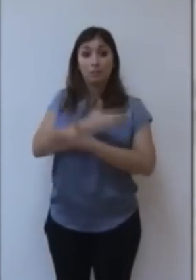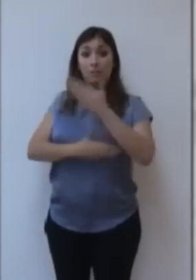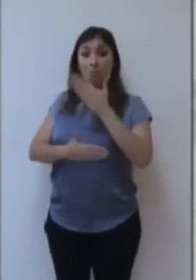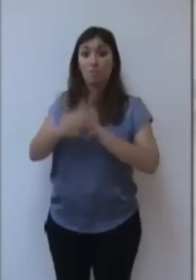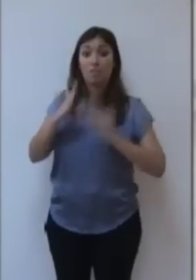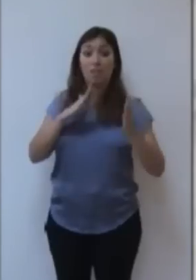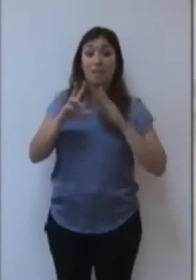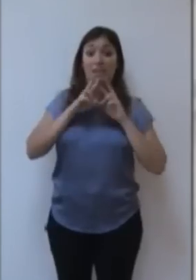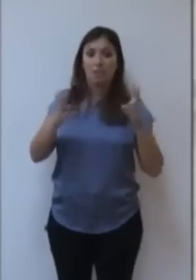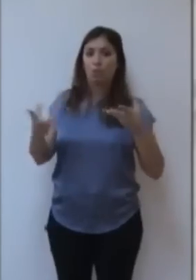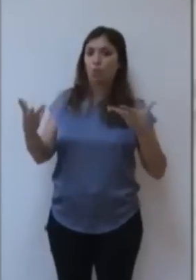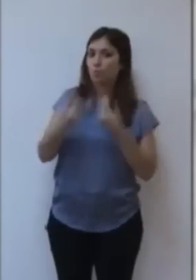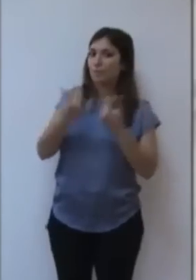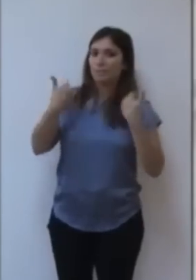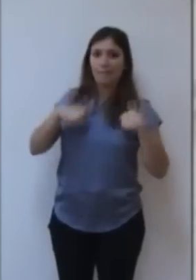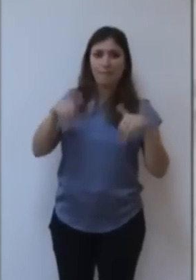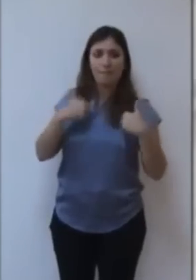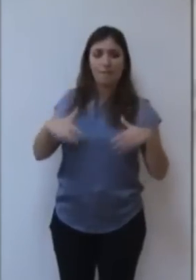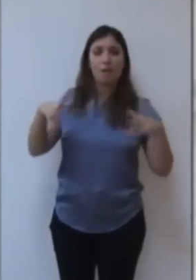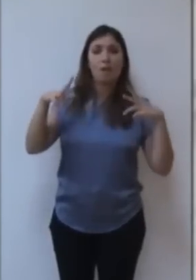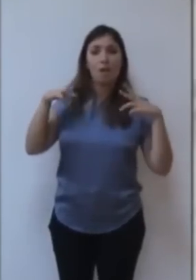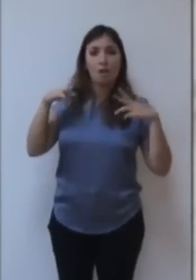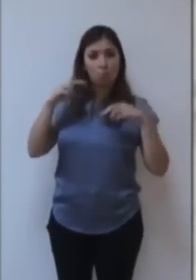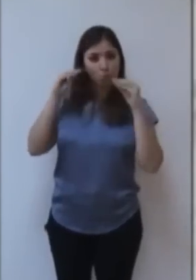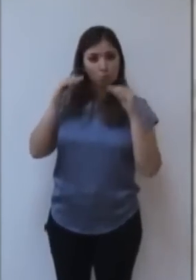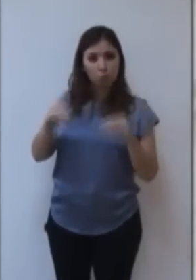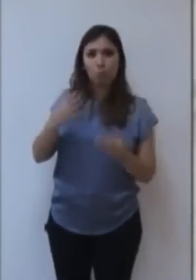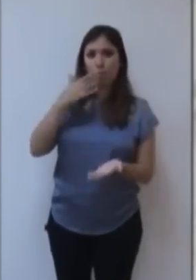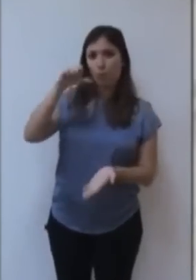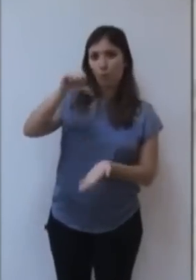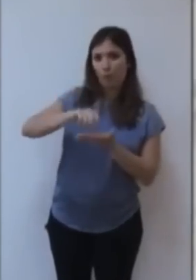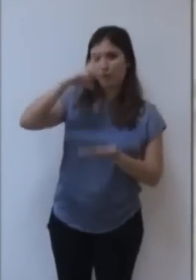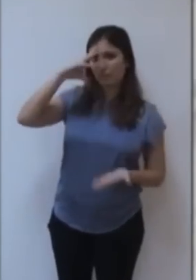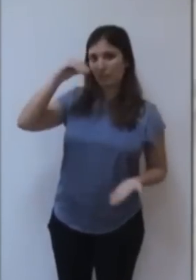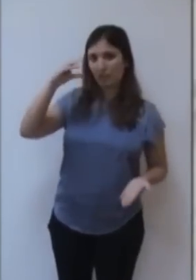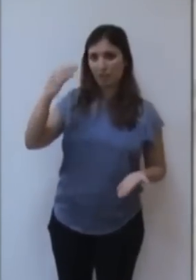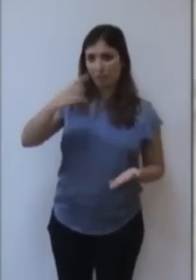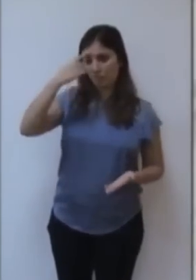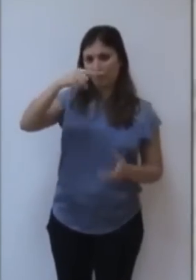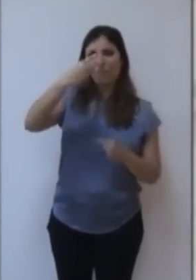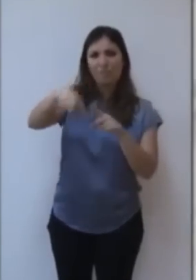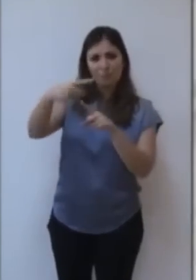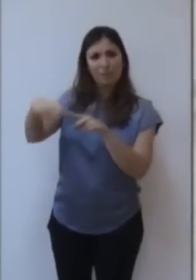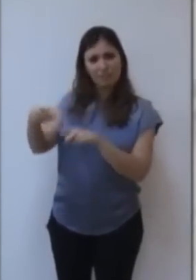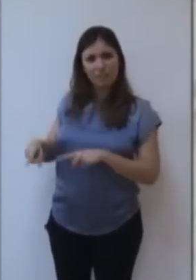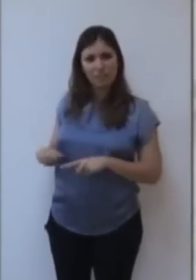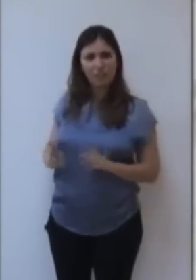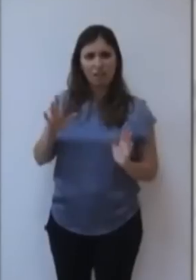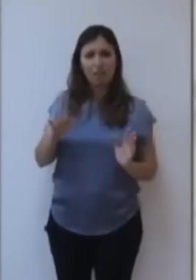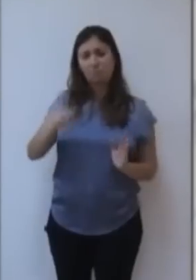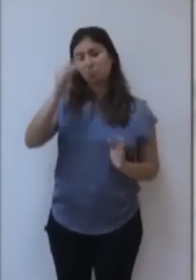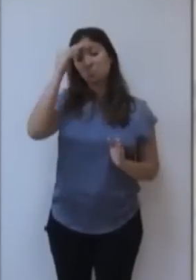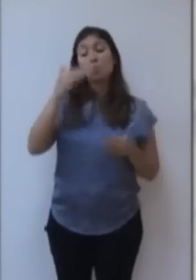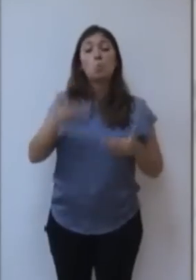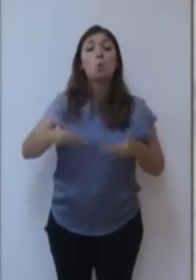desde el inicio y que por tanto contemple en ese escenario de sociedad inteligente la diversidad que hay, y la diversidad es mucho más amplia